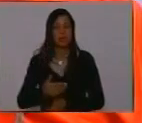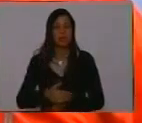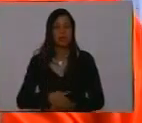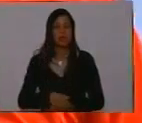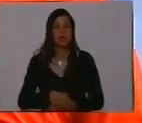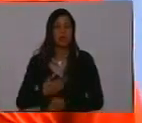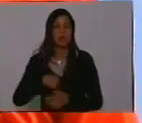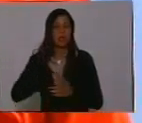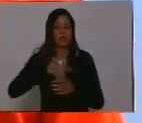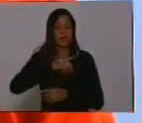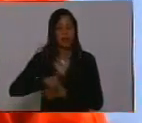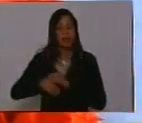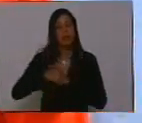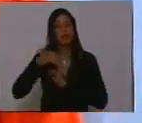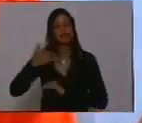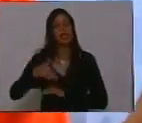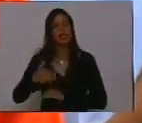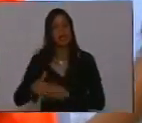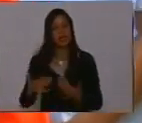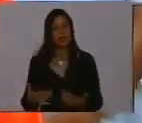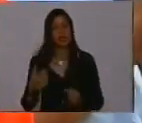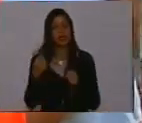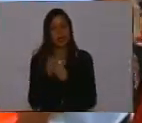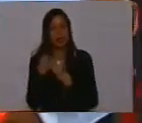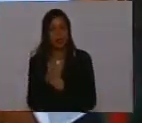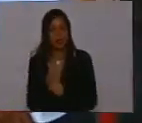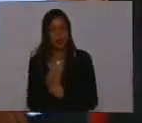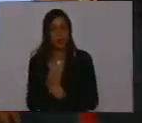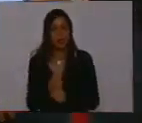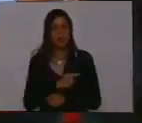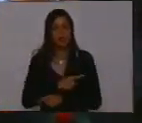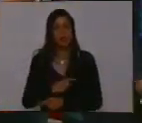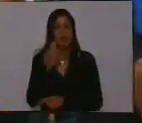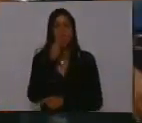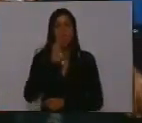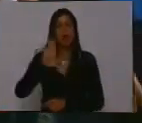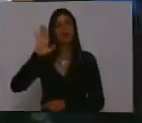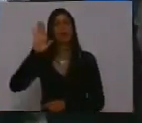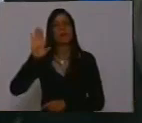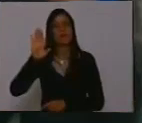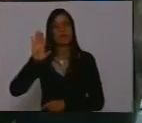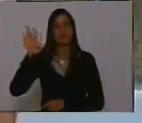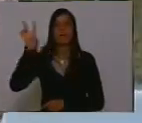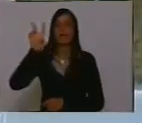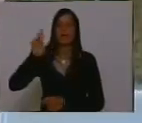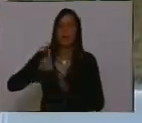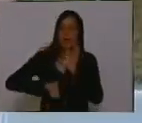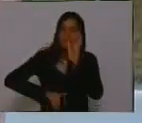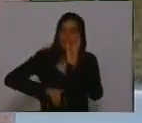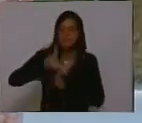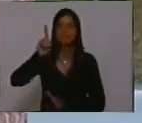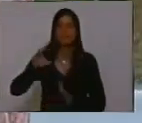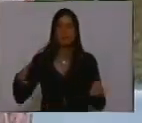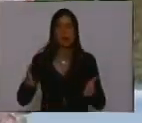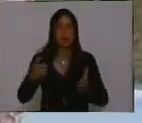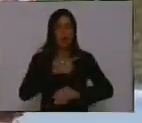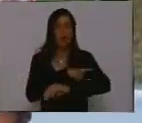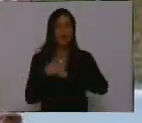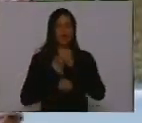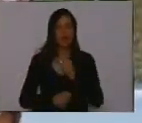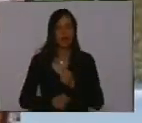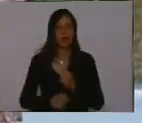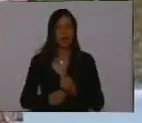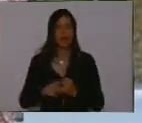el deber y el derecho al trabajo, sino como el deber de comprometernos a construir la patria potencia. Nosotros no hablamos del primer